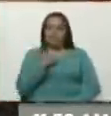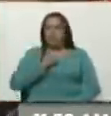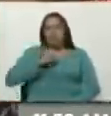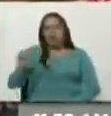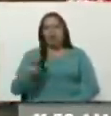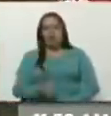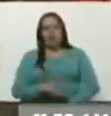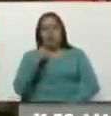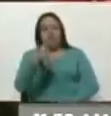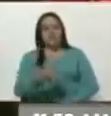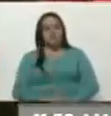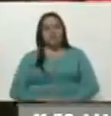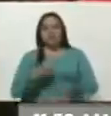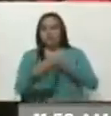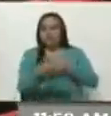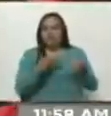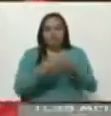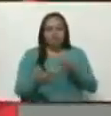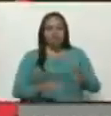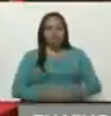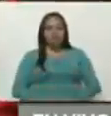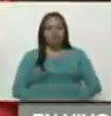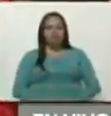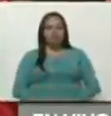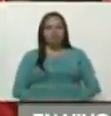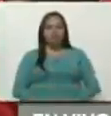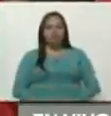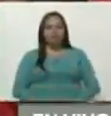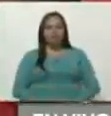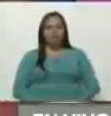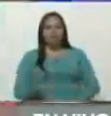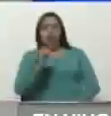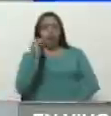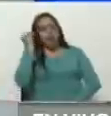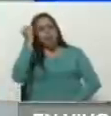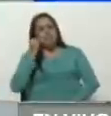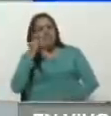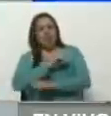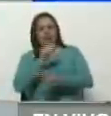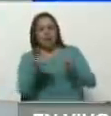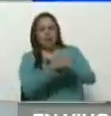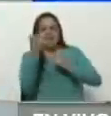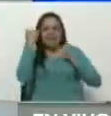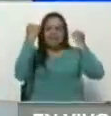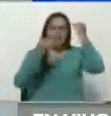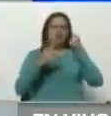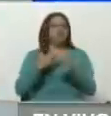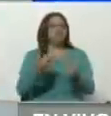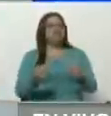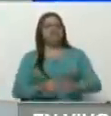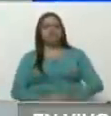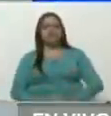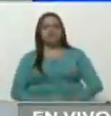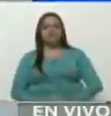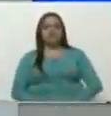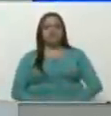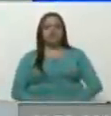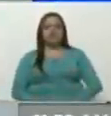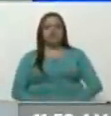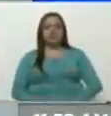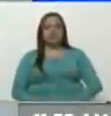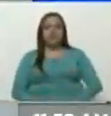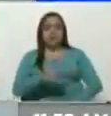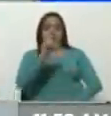gana, etcétera, va a hacer, va a interpretar o tergiversar. Es decir, el partido tiene que funcionar como